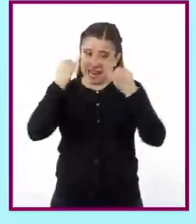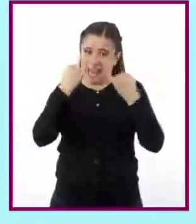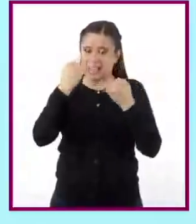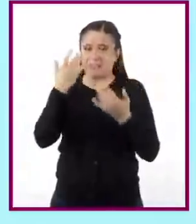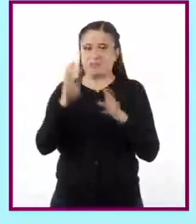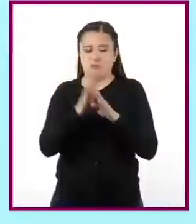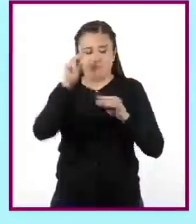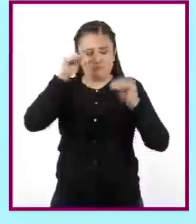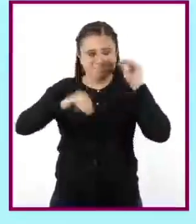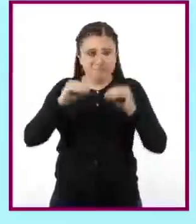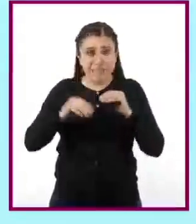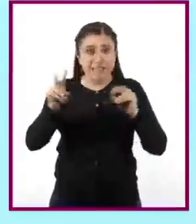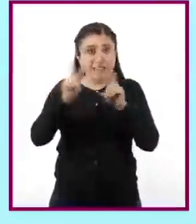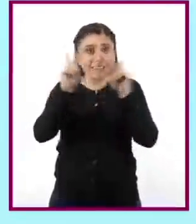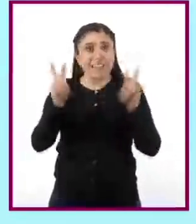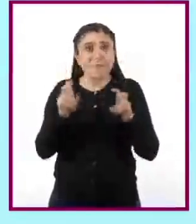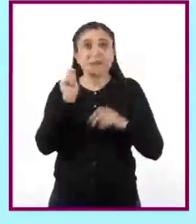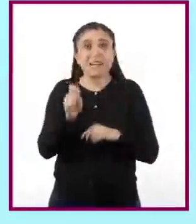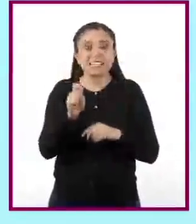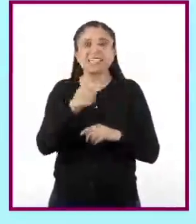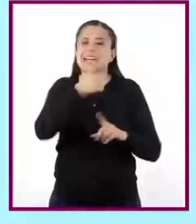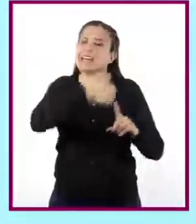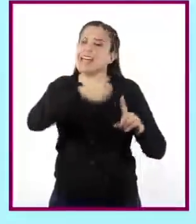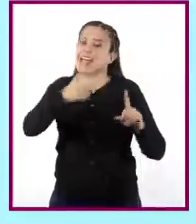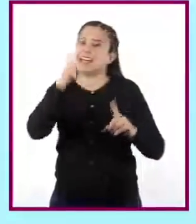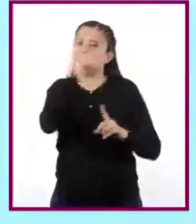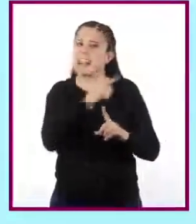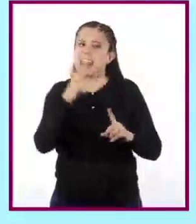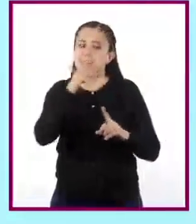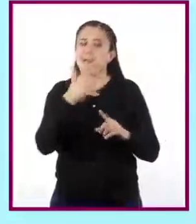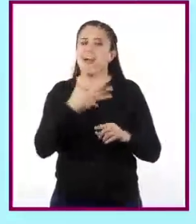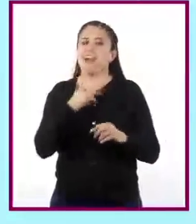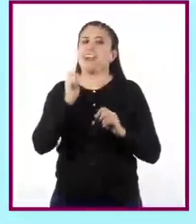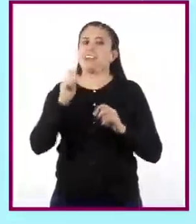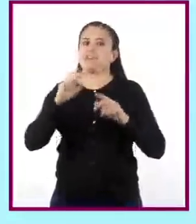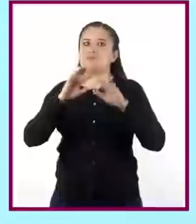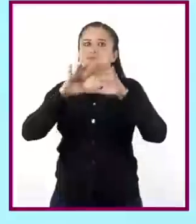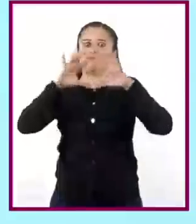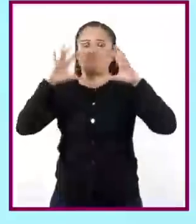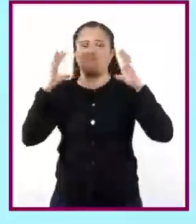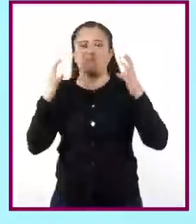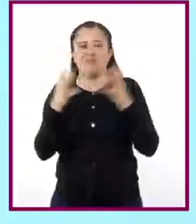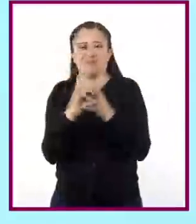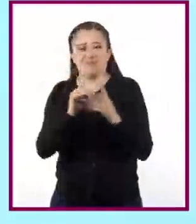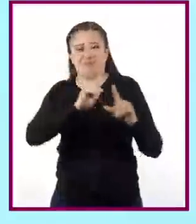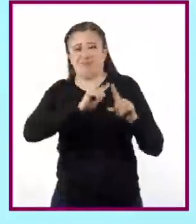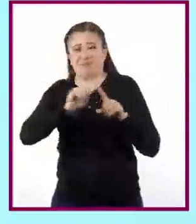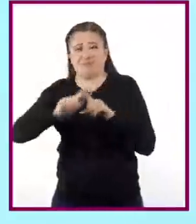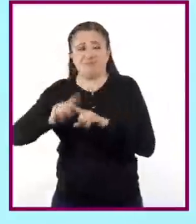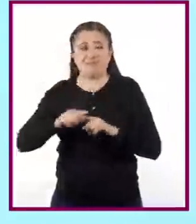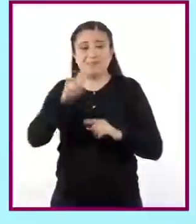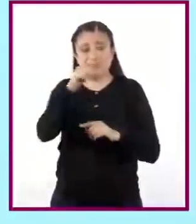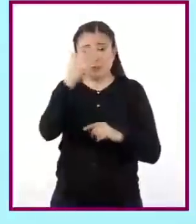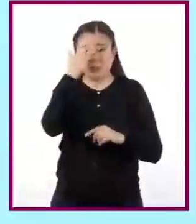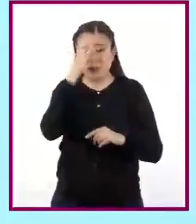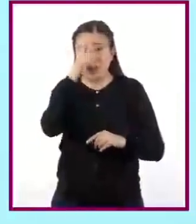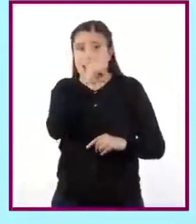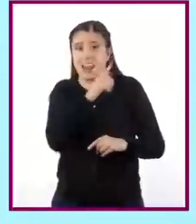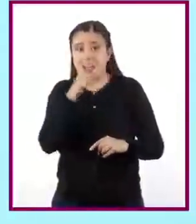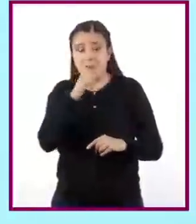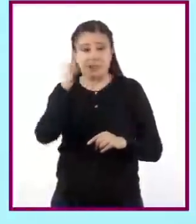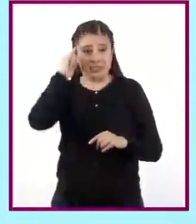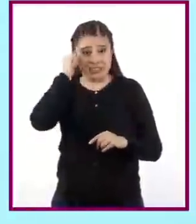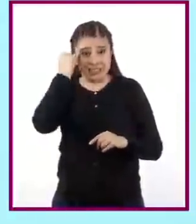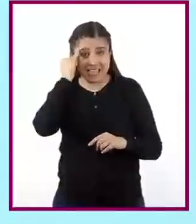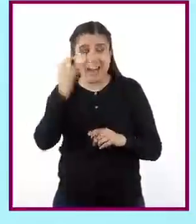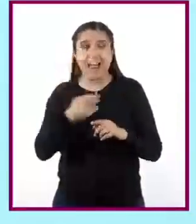creatividad. El tema es: cada lengua es un universo. A través de él conocerán las lenguas indígenas que se